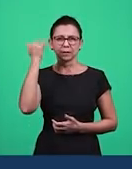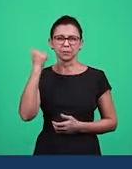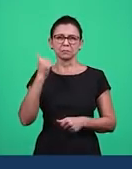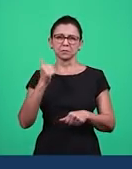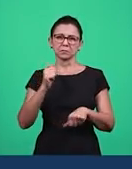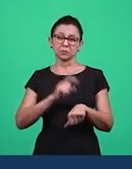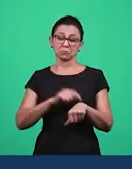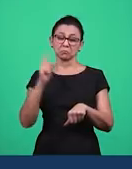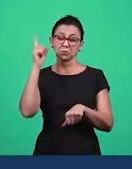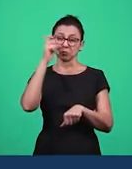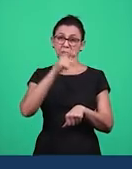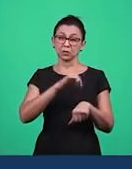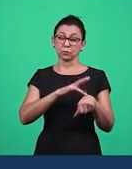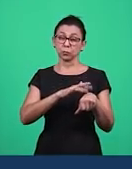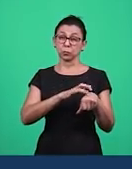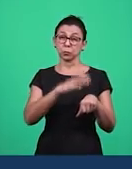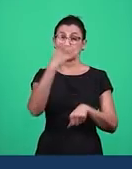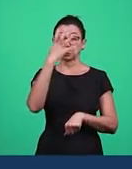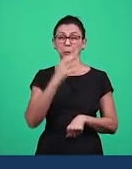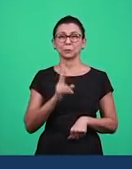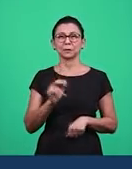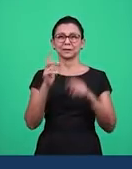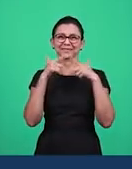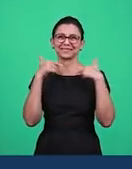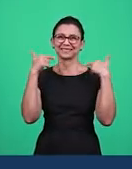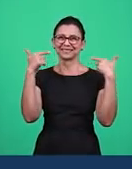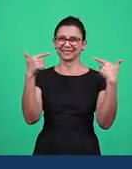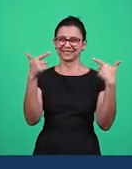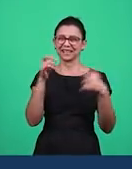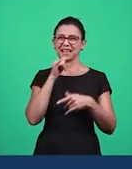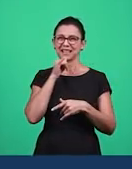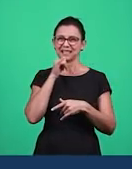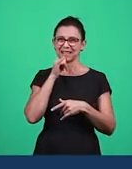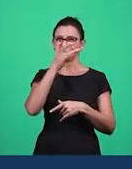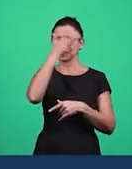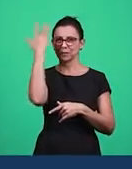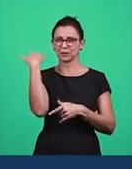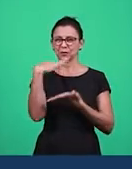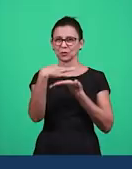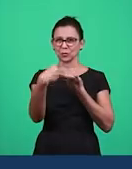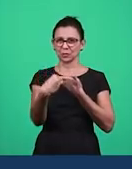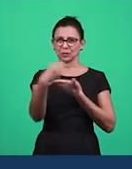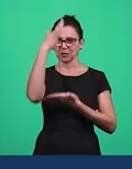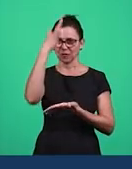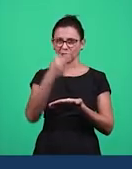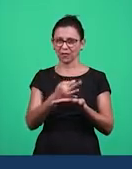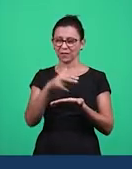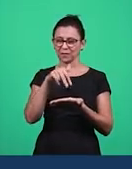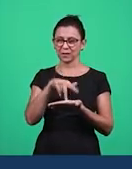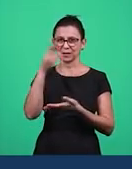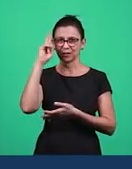graves enfermedades, pero siempre sonriendo y sirviendo de ejemplo a los fieles por la fe y firmeza en el